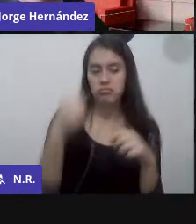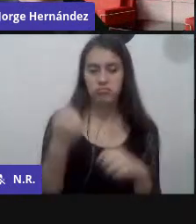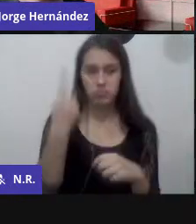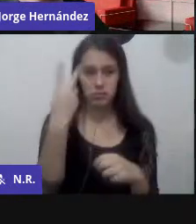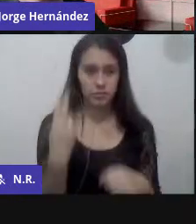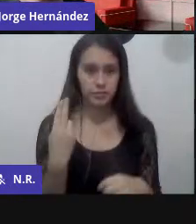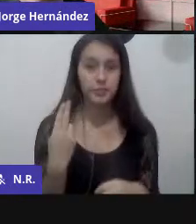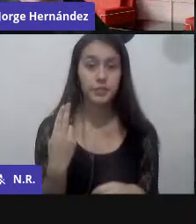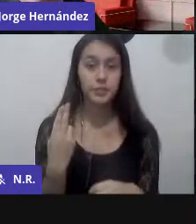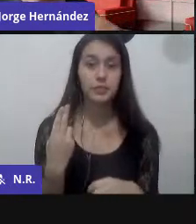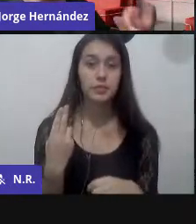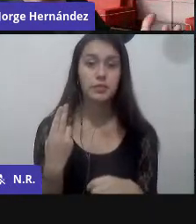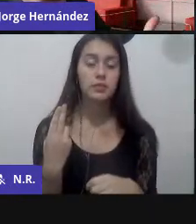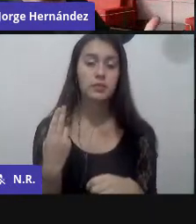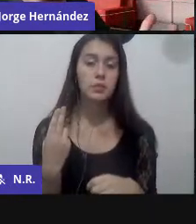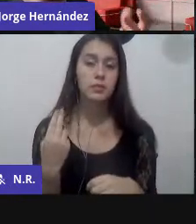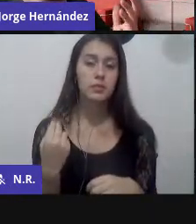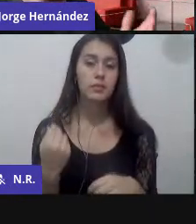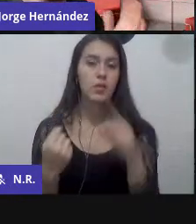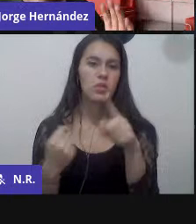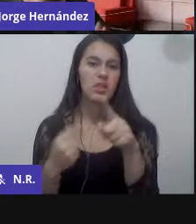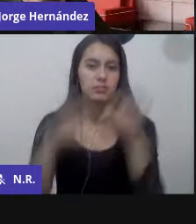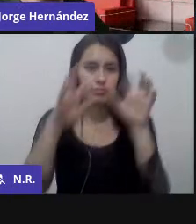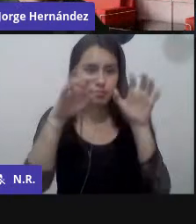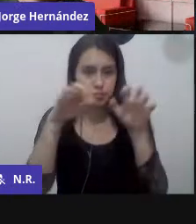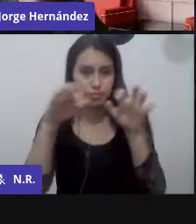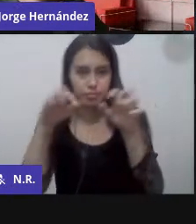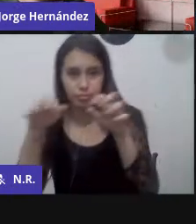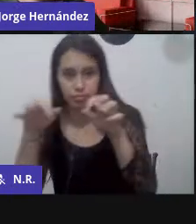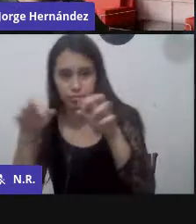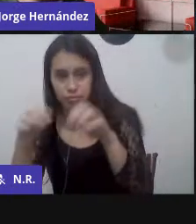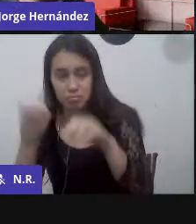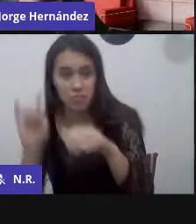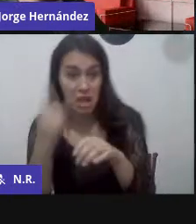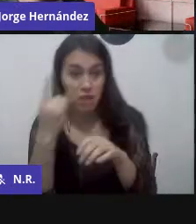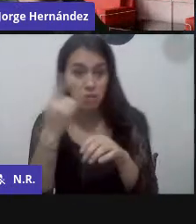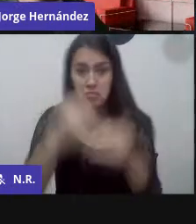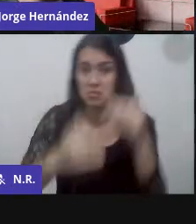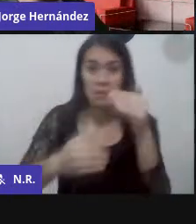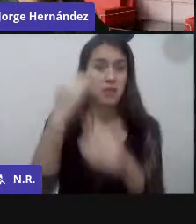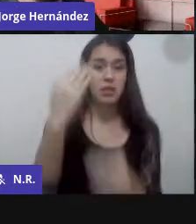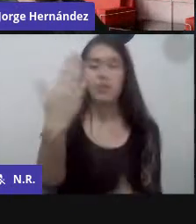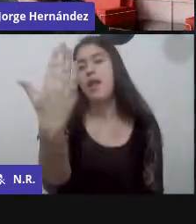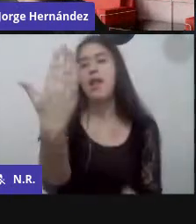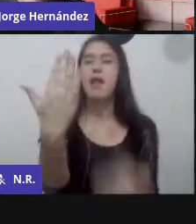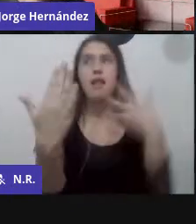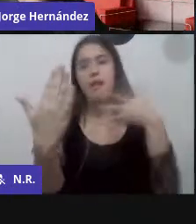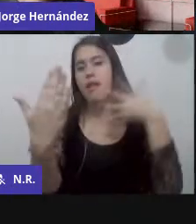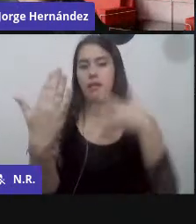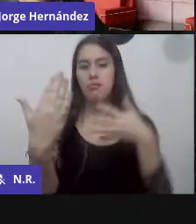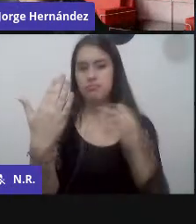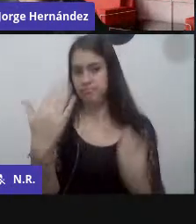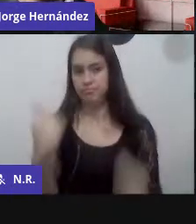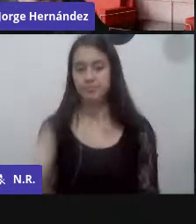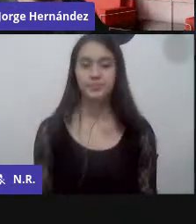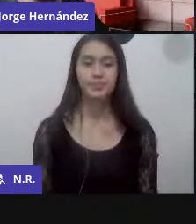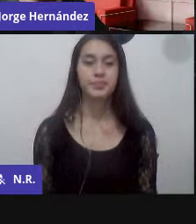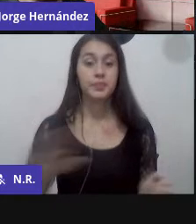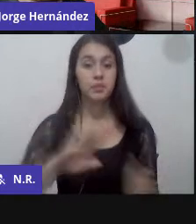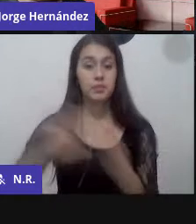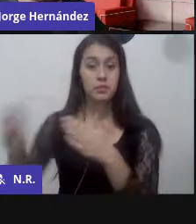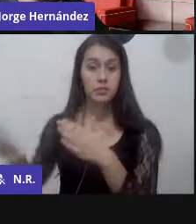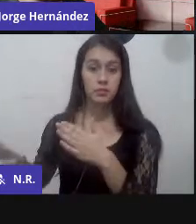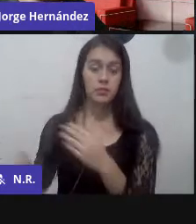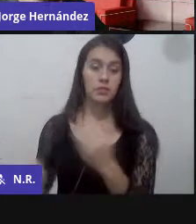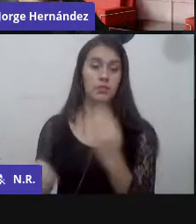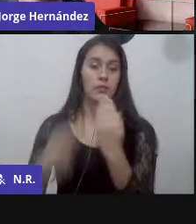Y pueden ustedes escribir un mensaje y empezar a transmitir en directo. Muy bien, ahora pasaremos